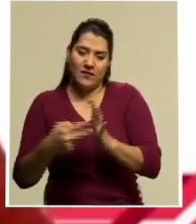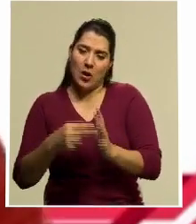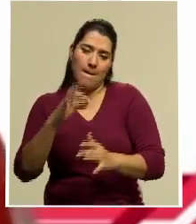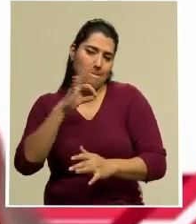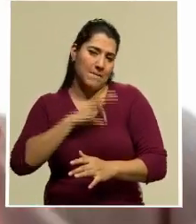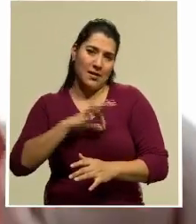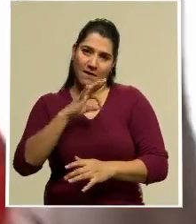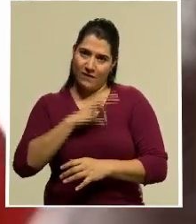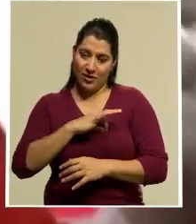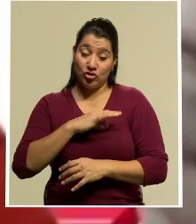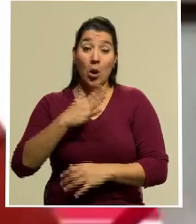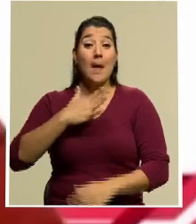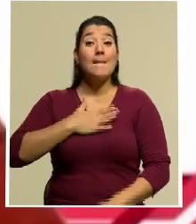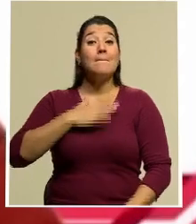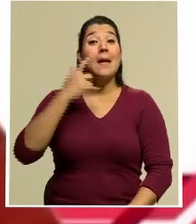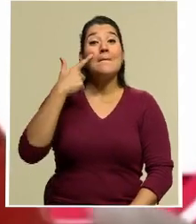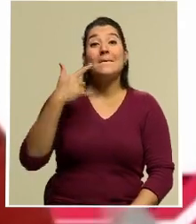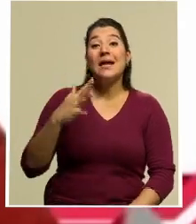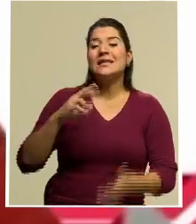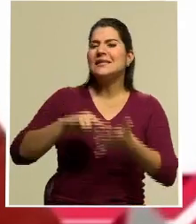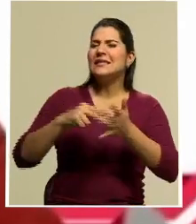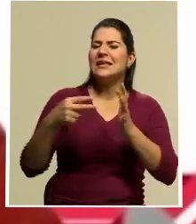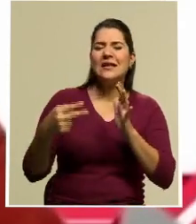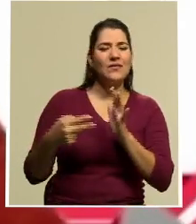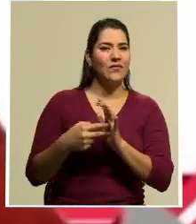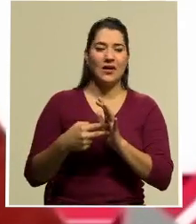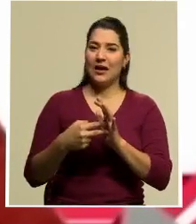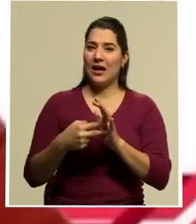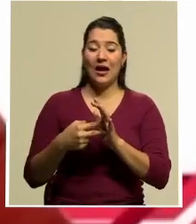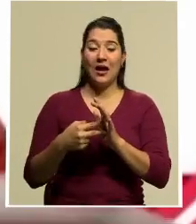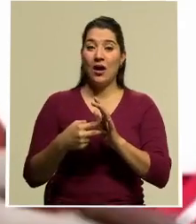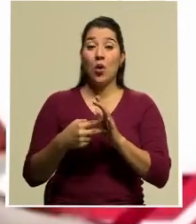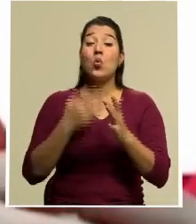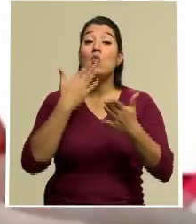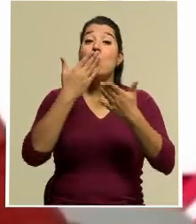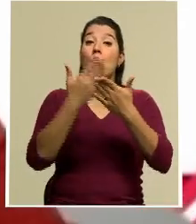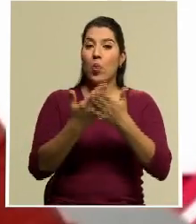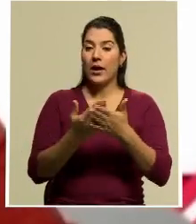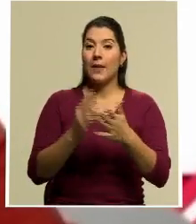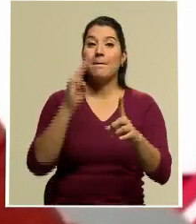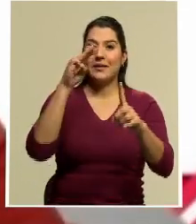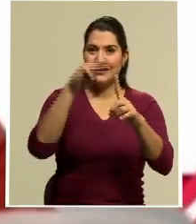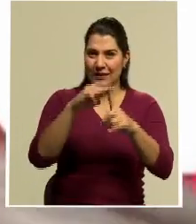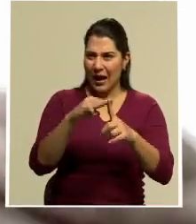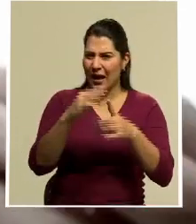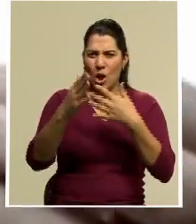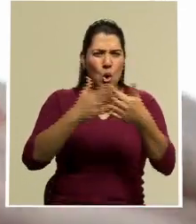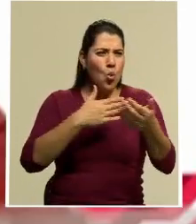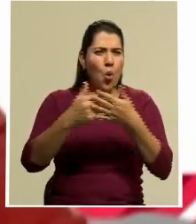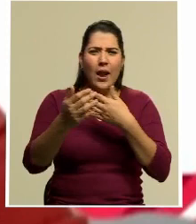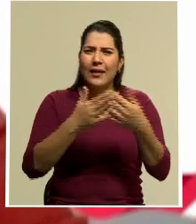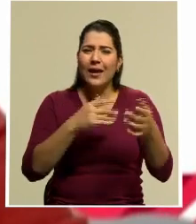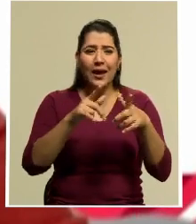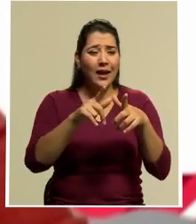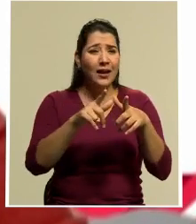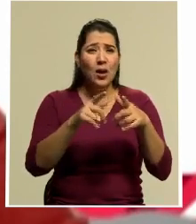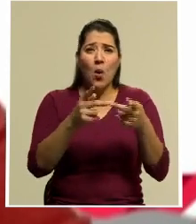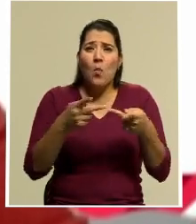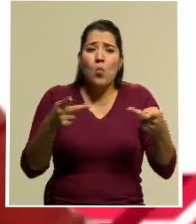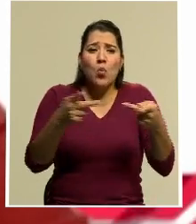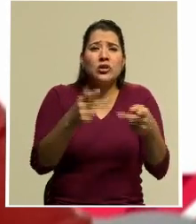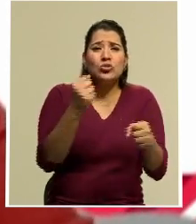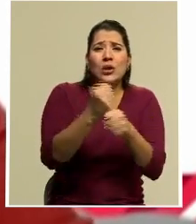me parece que envía un mensaje cualquiera sea el campo donde la mujer quiere destacar, donde la mujer quiere